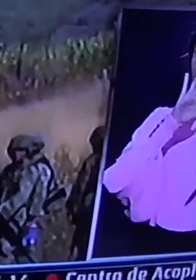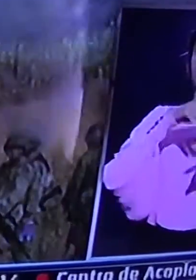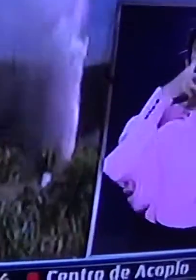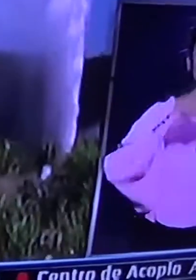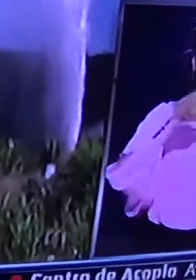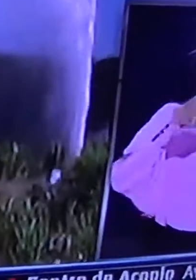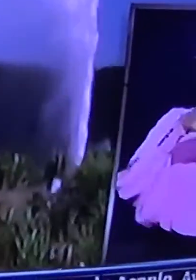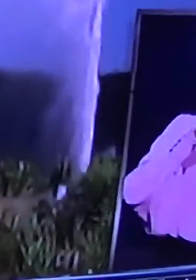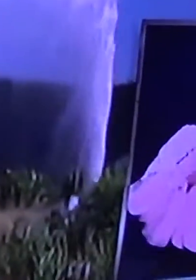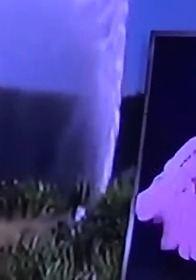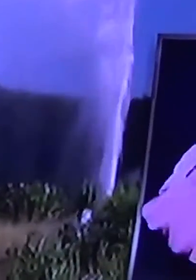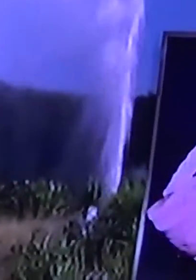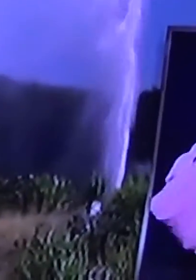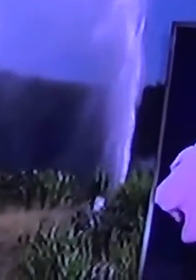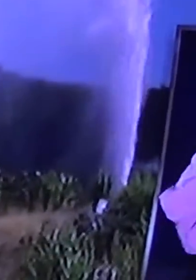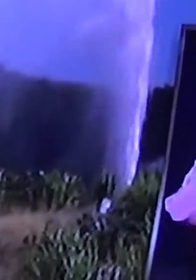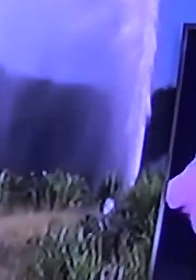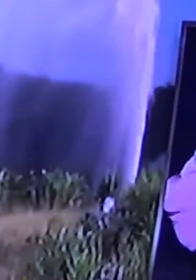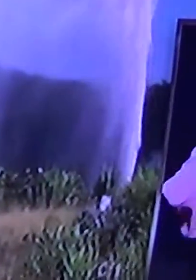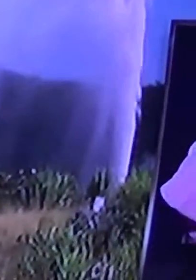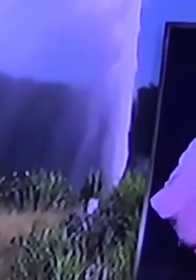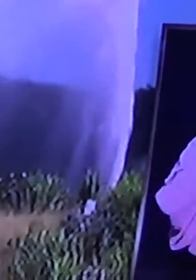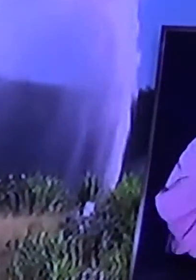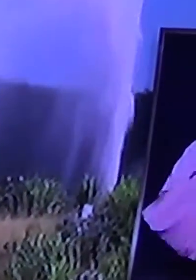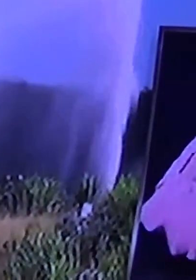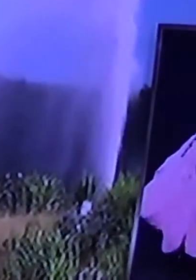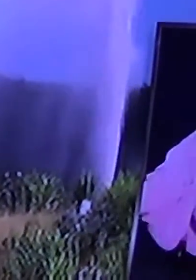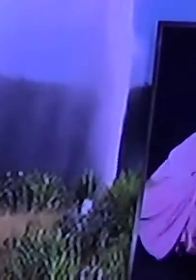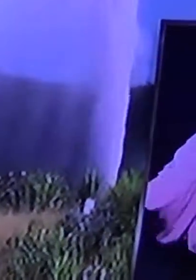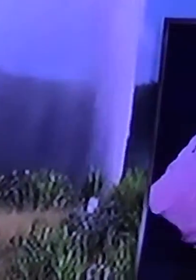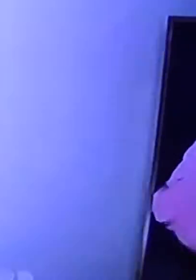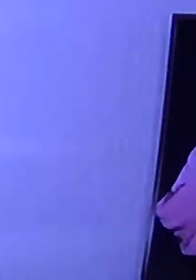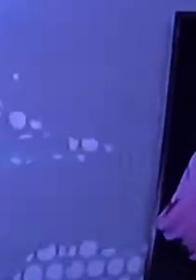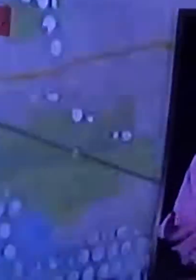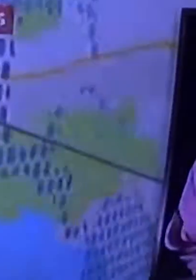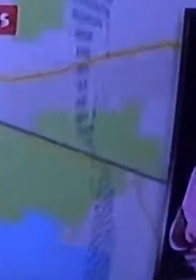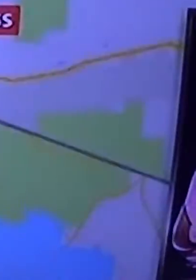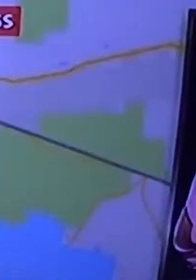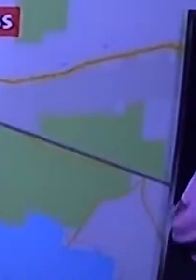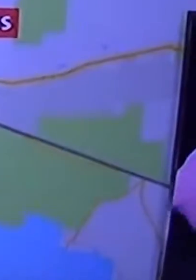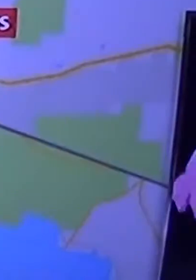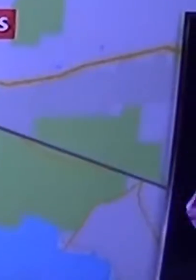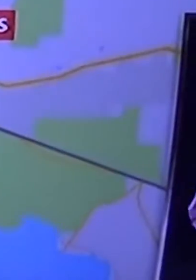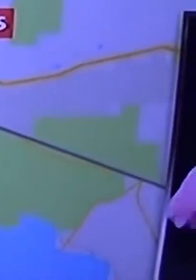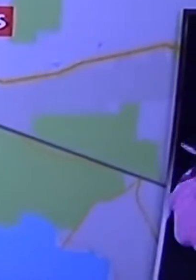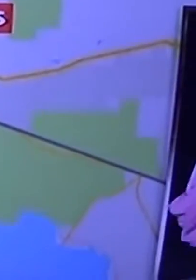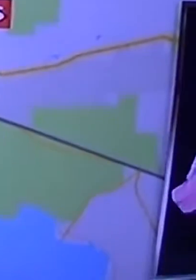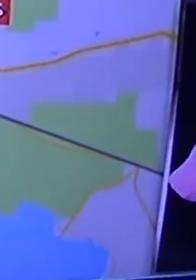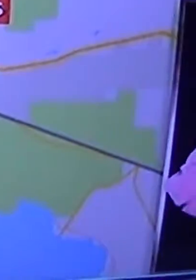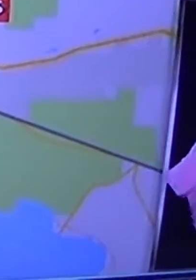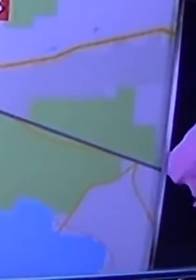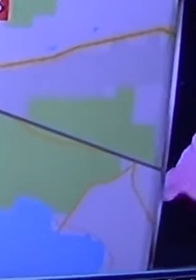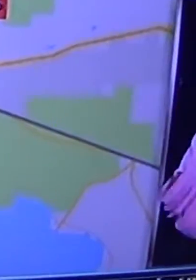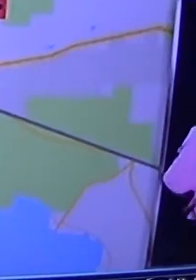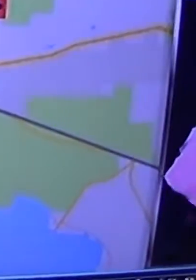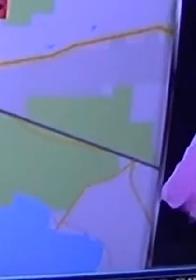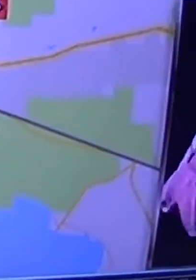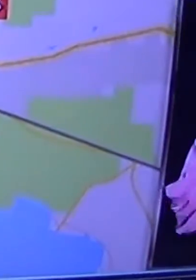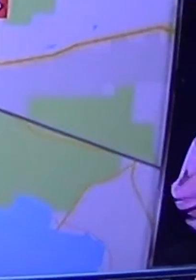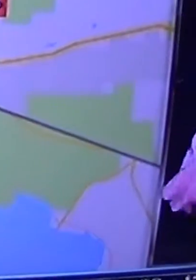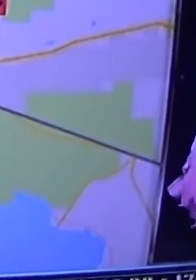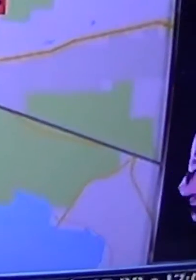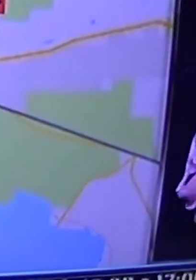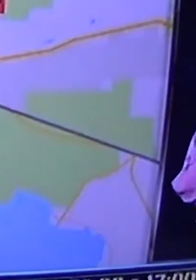92 tomas clandestinas, anunciaron las autoridades de esa entidad. Esta madrugada tembló en el sur de California. El sismo fue